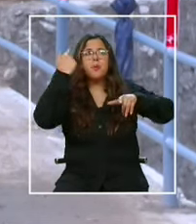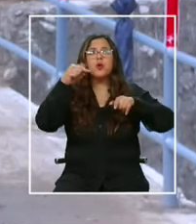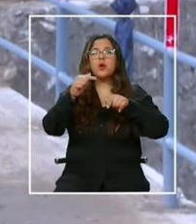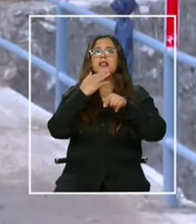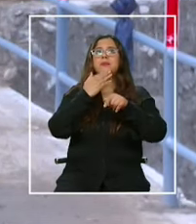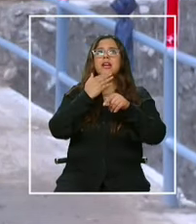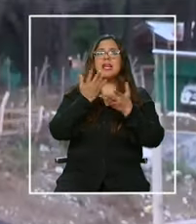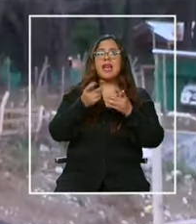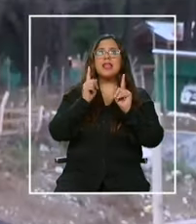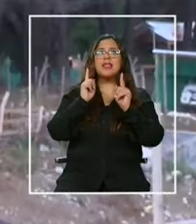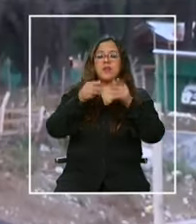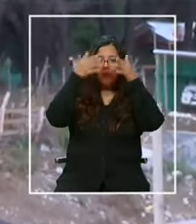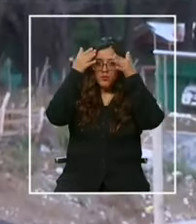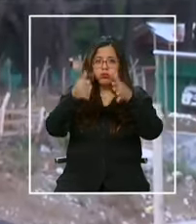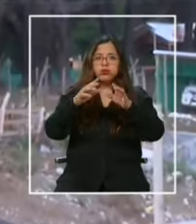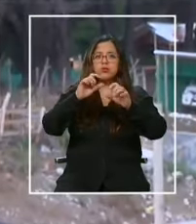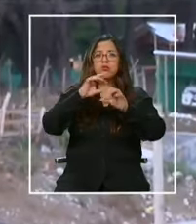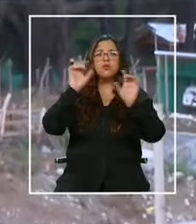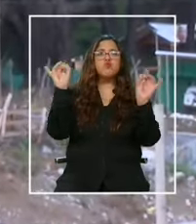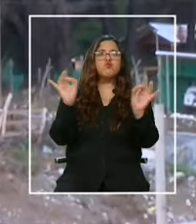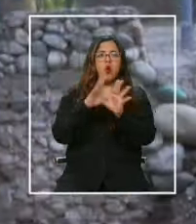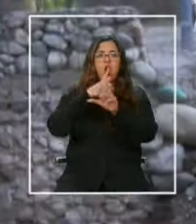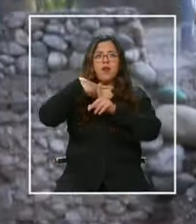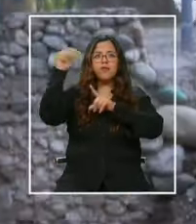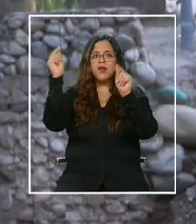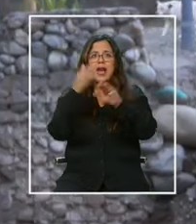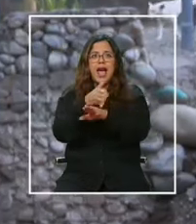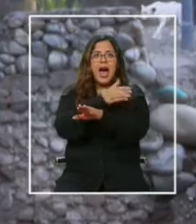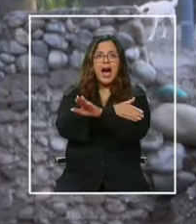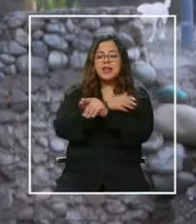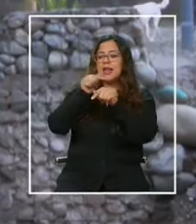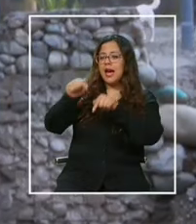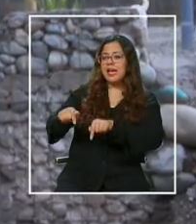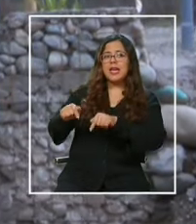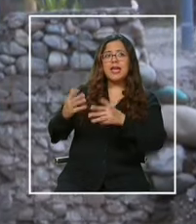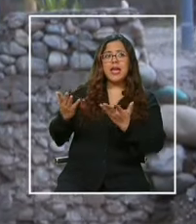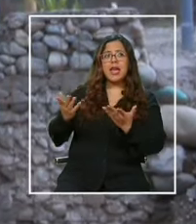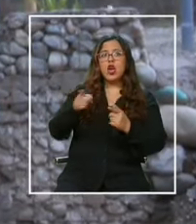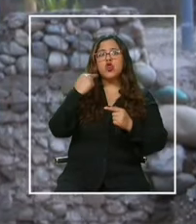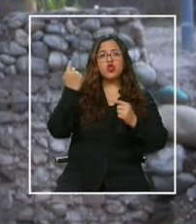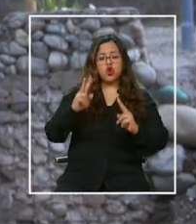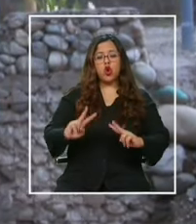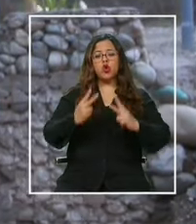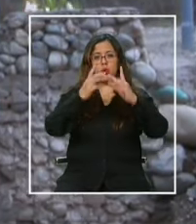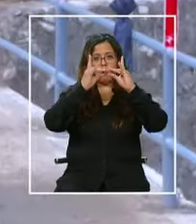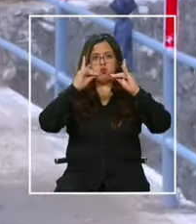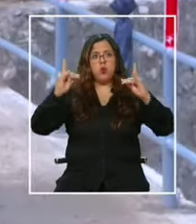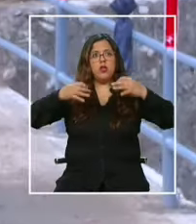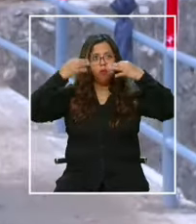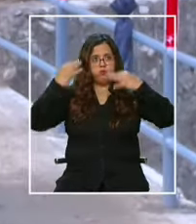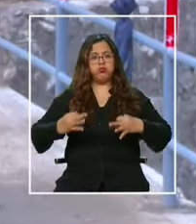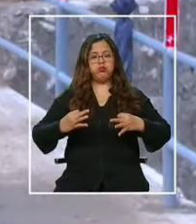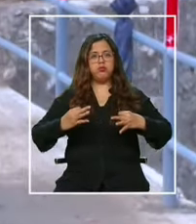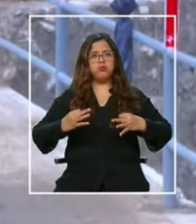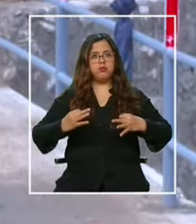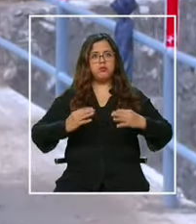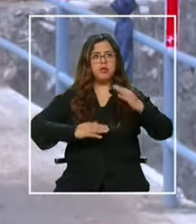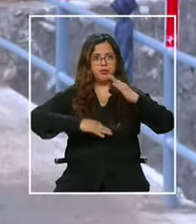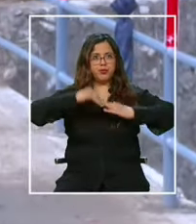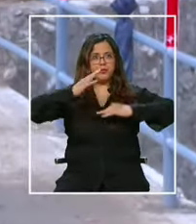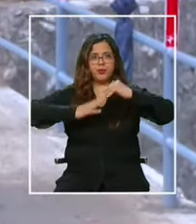eventuales evacuaciones. Bueno, aquí la comunidad construimos una estructura nosotros mismos, con puente sólido, con hormigón,